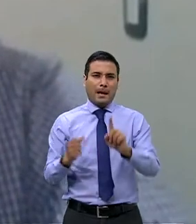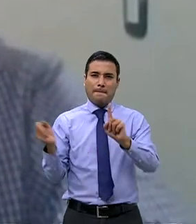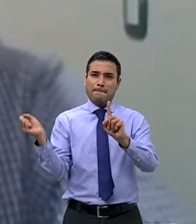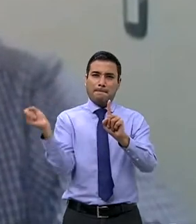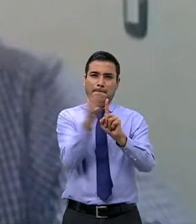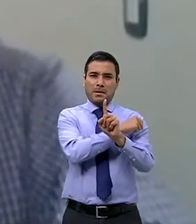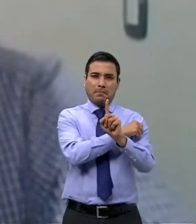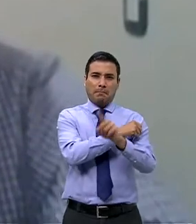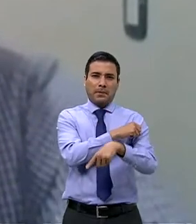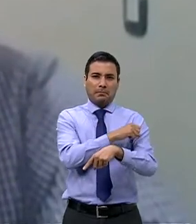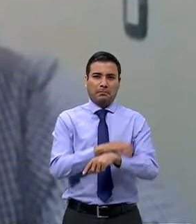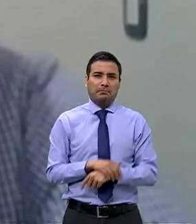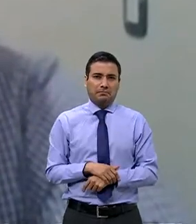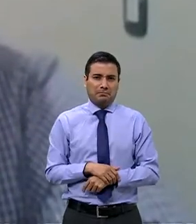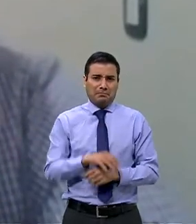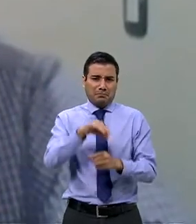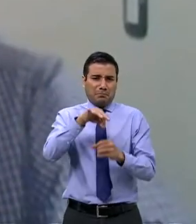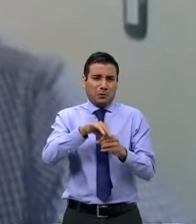votos